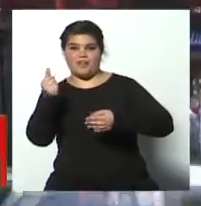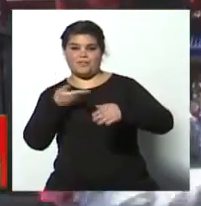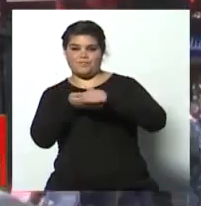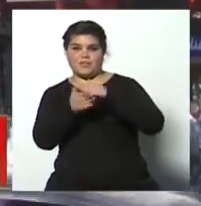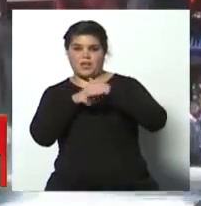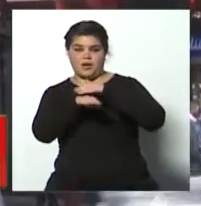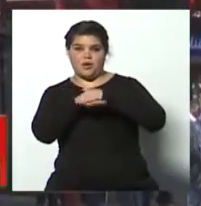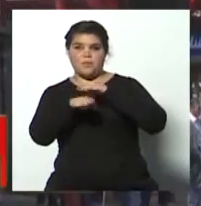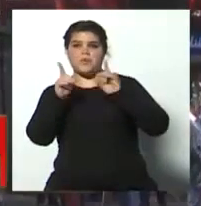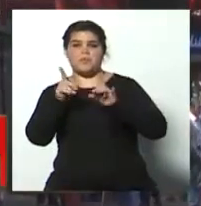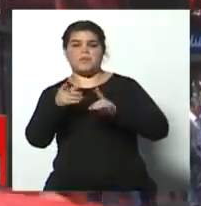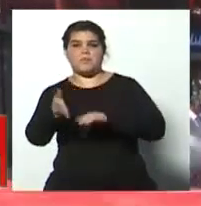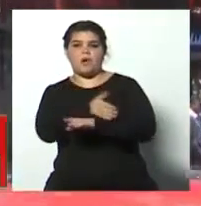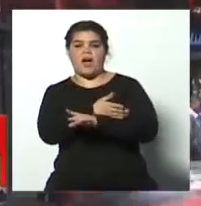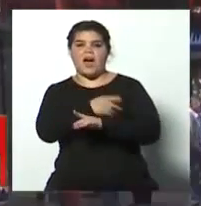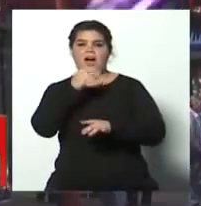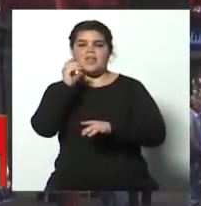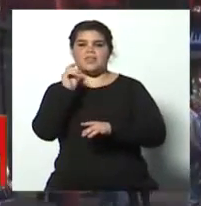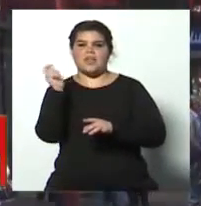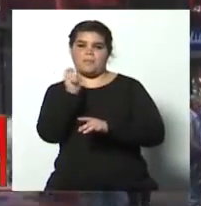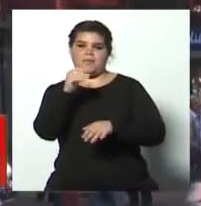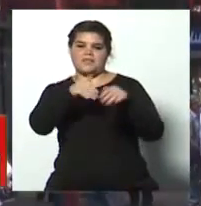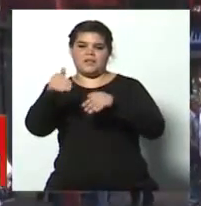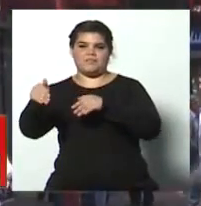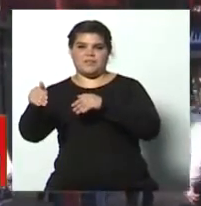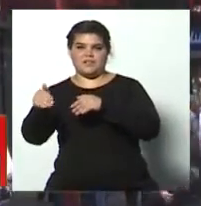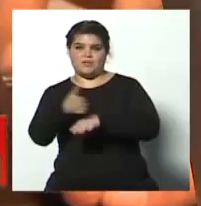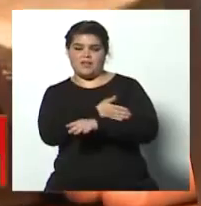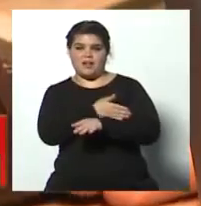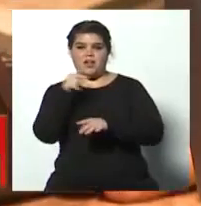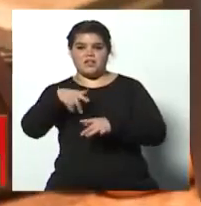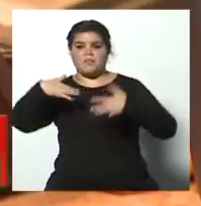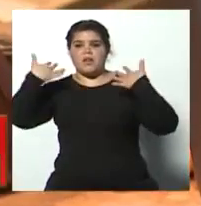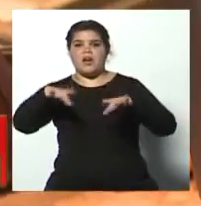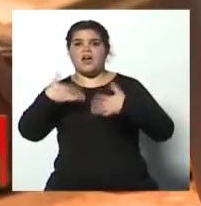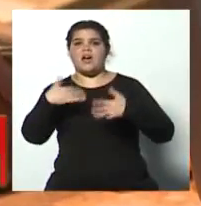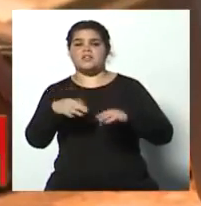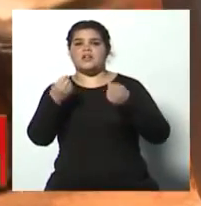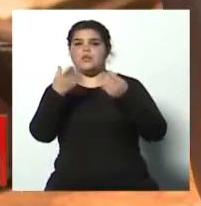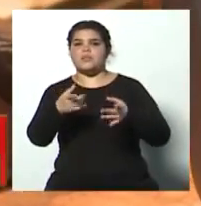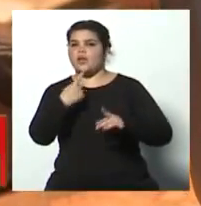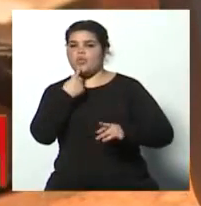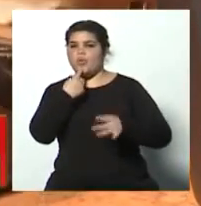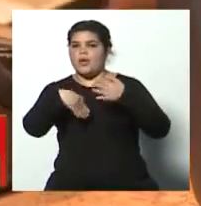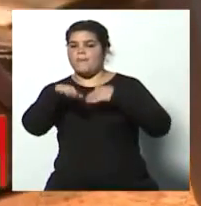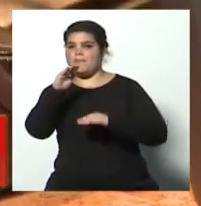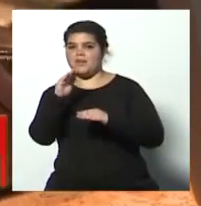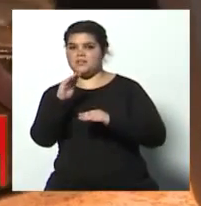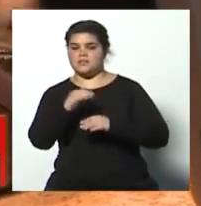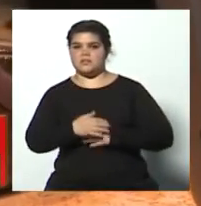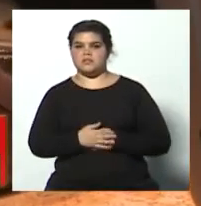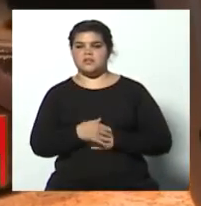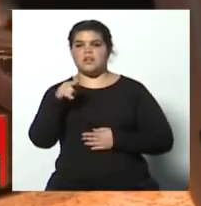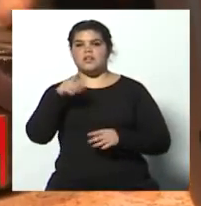un par de meses antes de las elecciones, pero este proceso se aceleró por toda esta incertidumbre y la verdad que